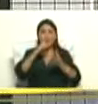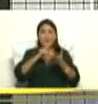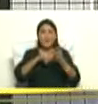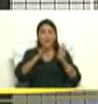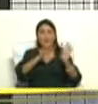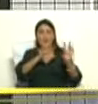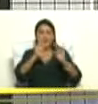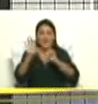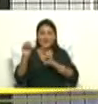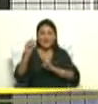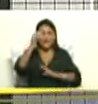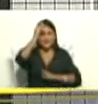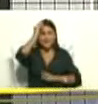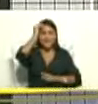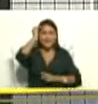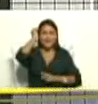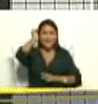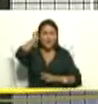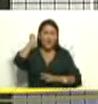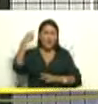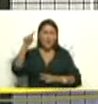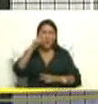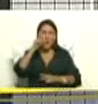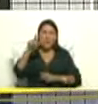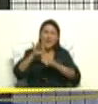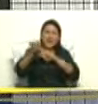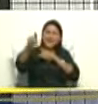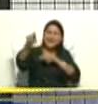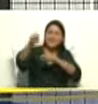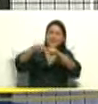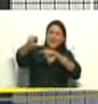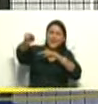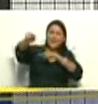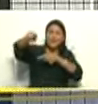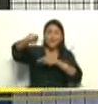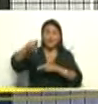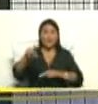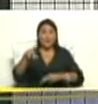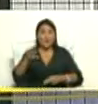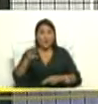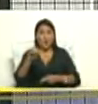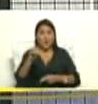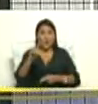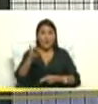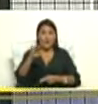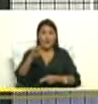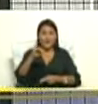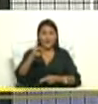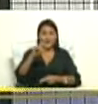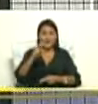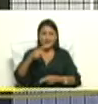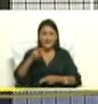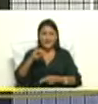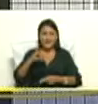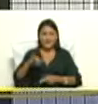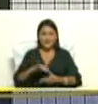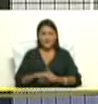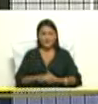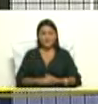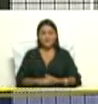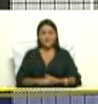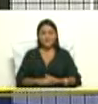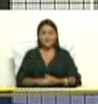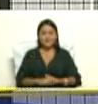chacín por allá entre los que puedo ver compañero la misma María Cristina Iglesias